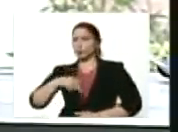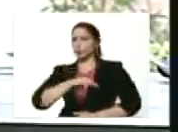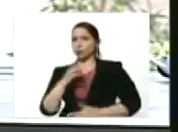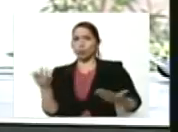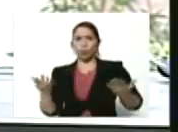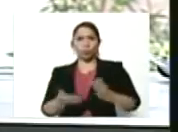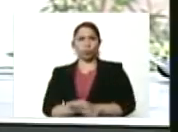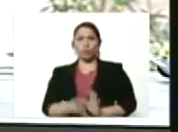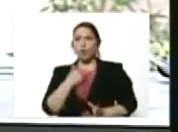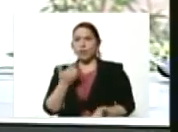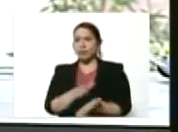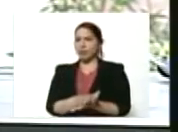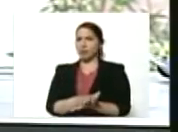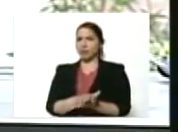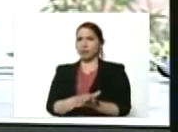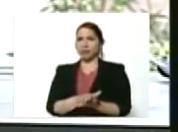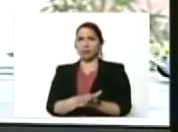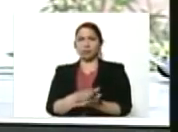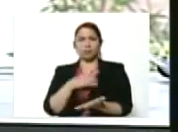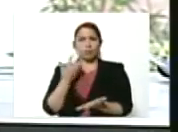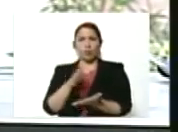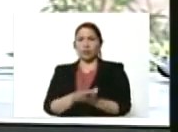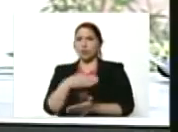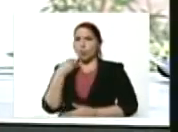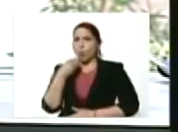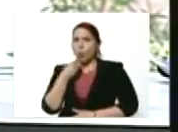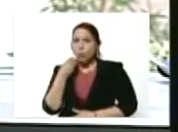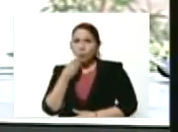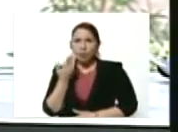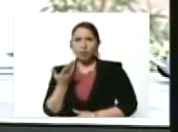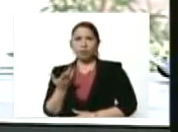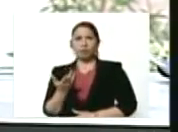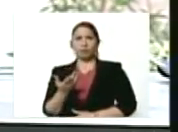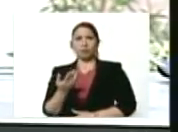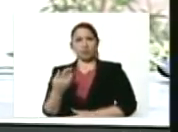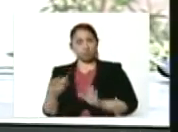ese asesinato. La muerte de un muchacho que era